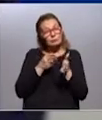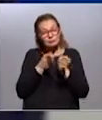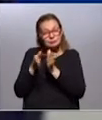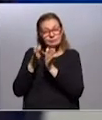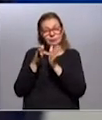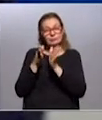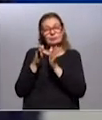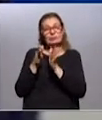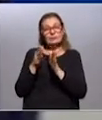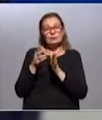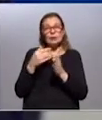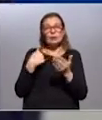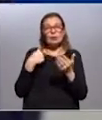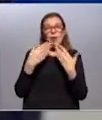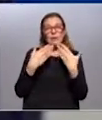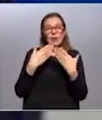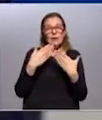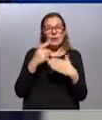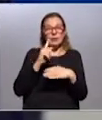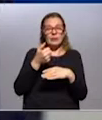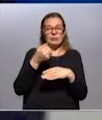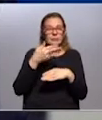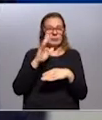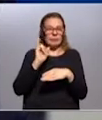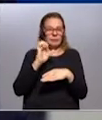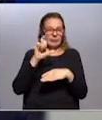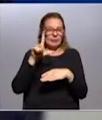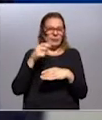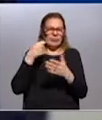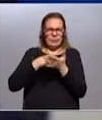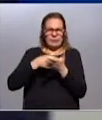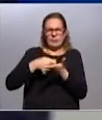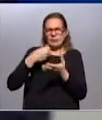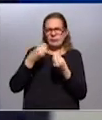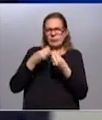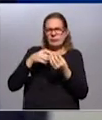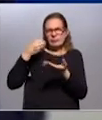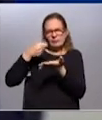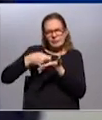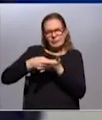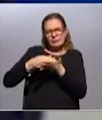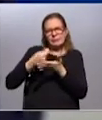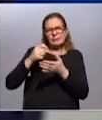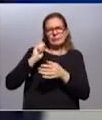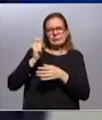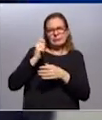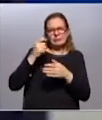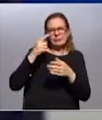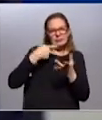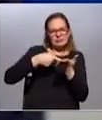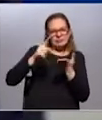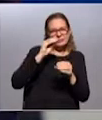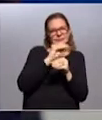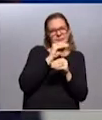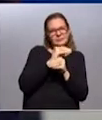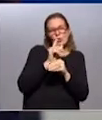o sea yo lo hablaba con gabriel se ha invertido mucho en espacios públicos en centros culturales no vamos a